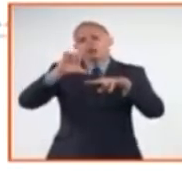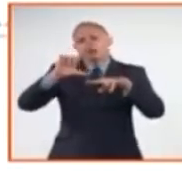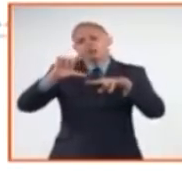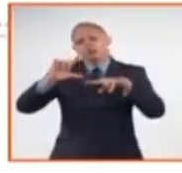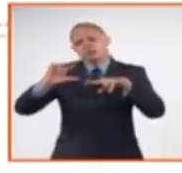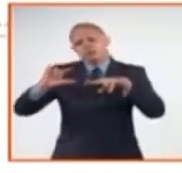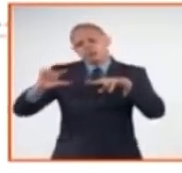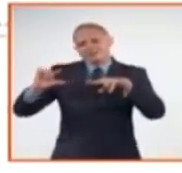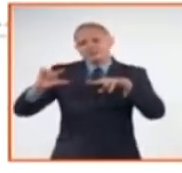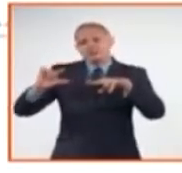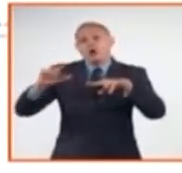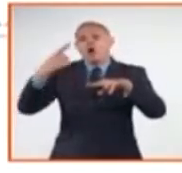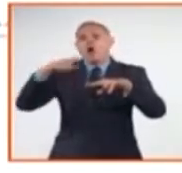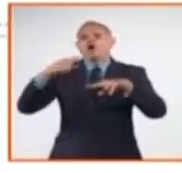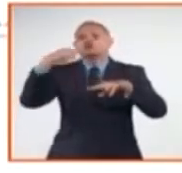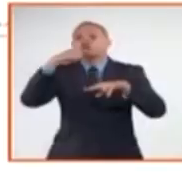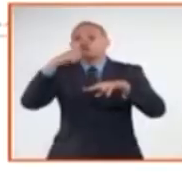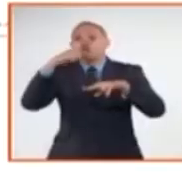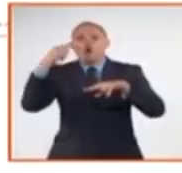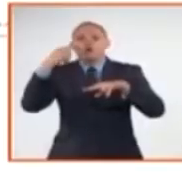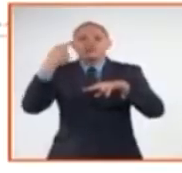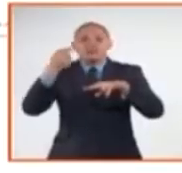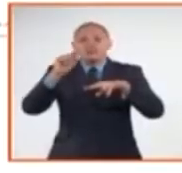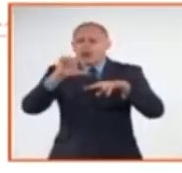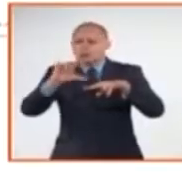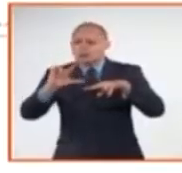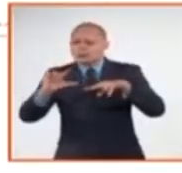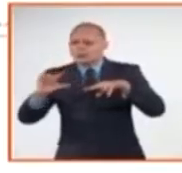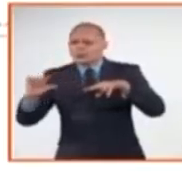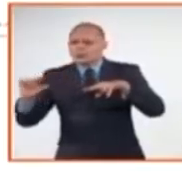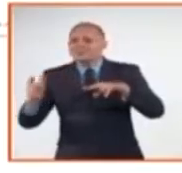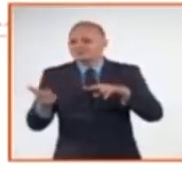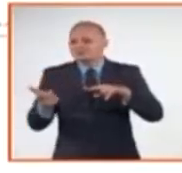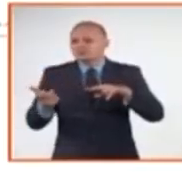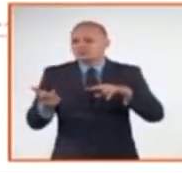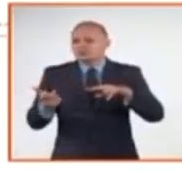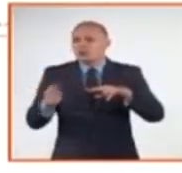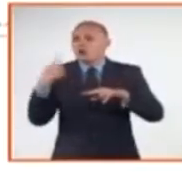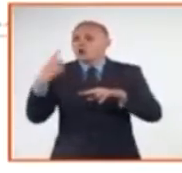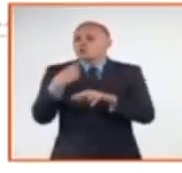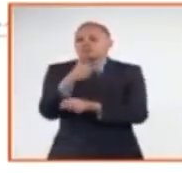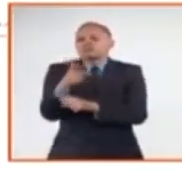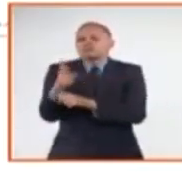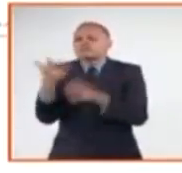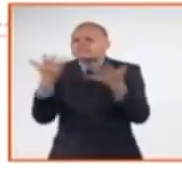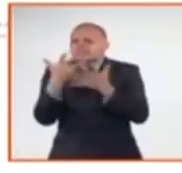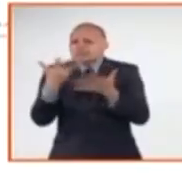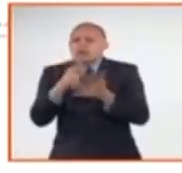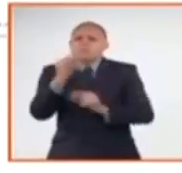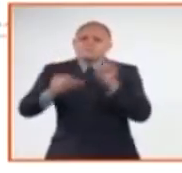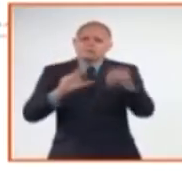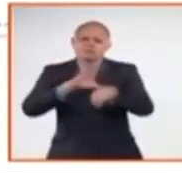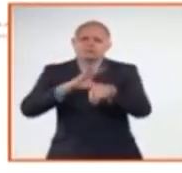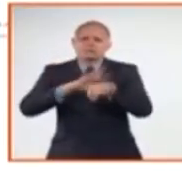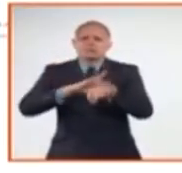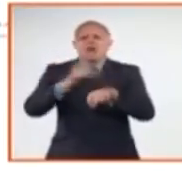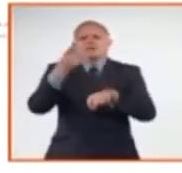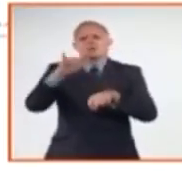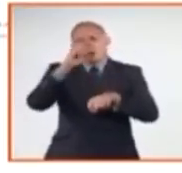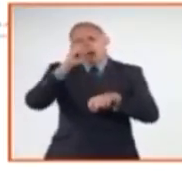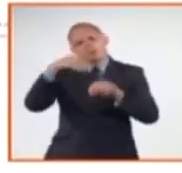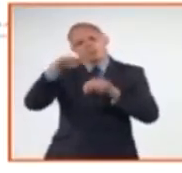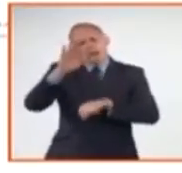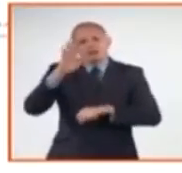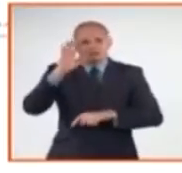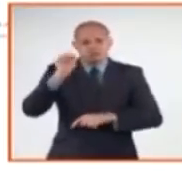que hablan de las personas por encima de 19 años se ha calculado que más o menos un poquito un poco más de un 60% de las personas que estaban vacunados y